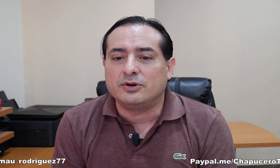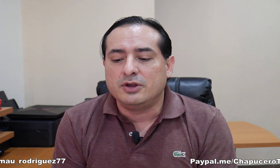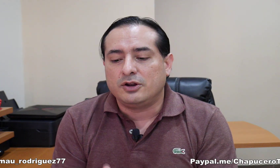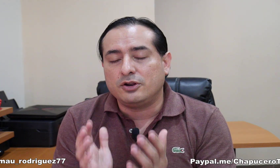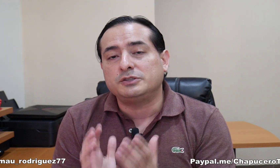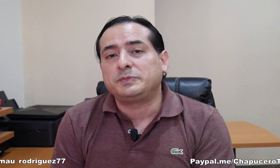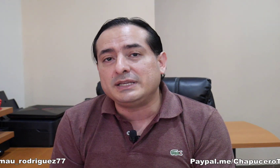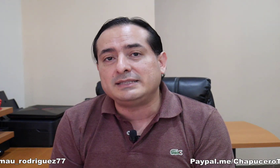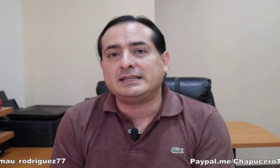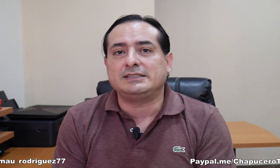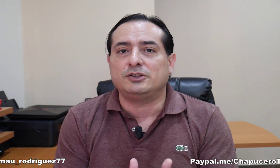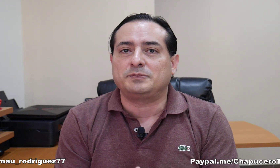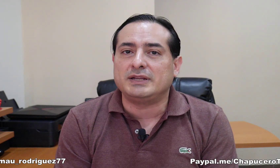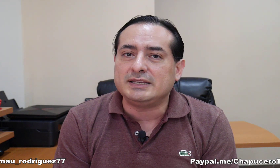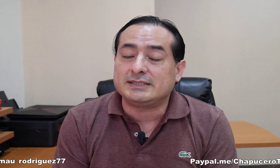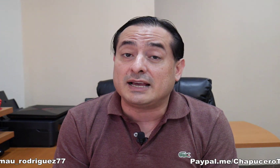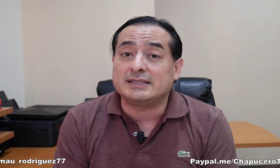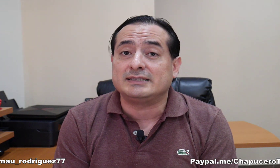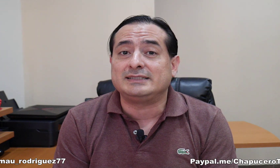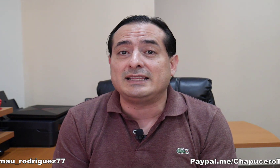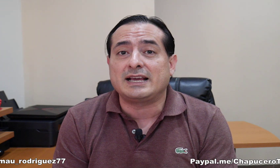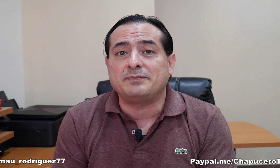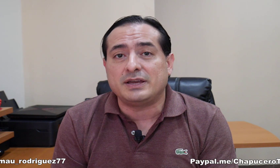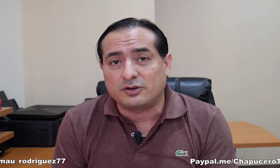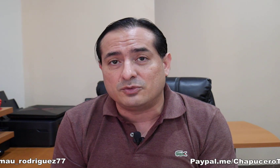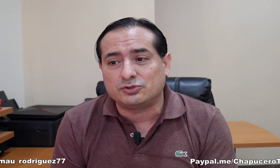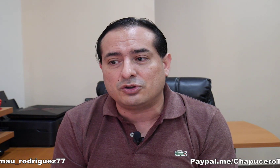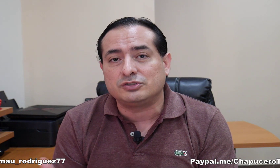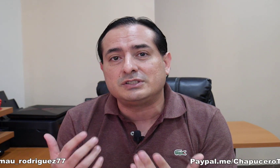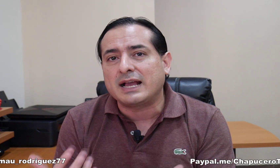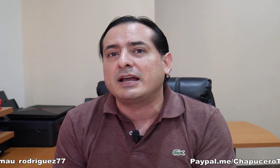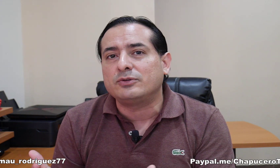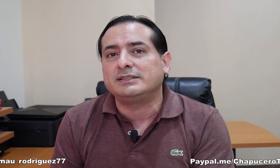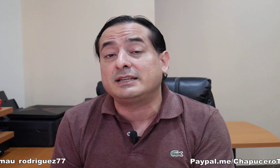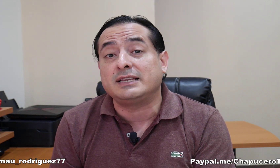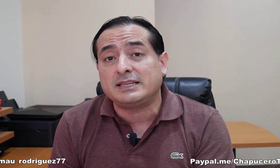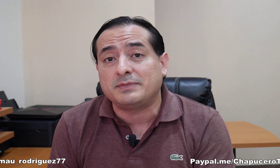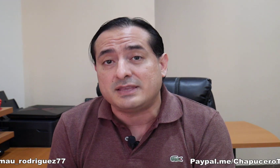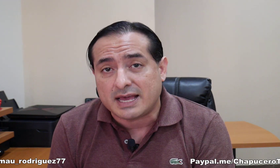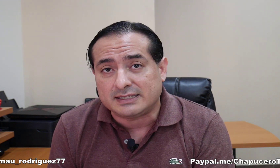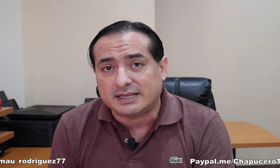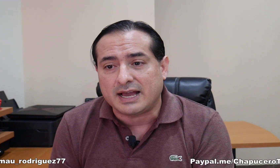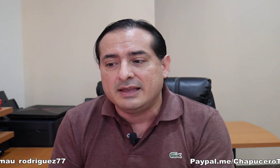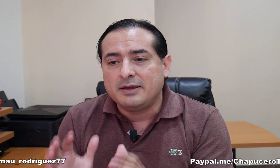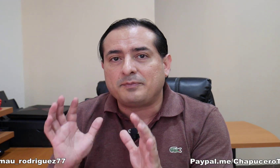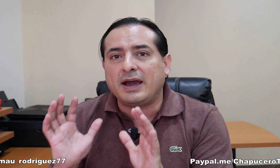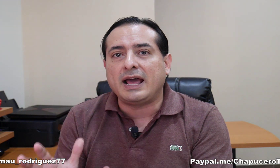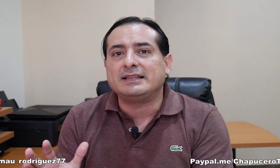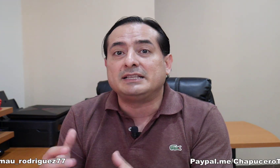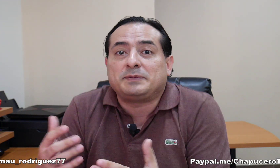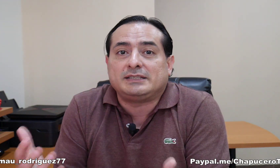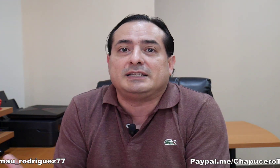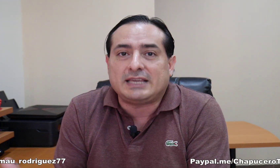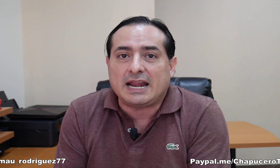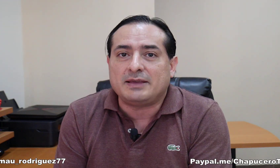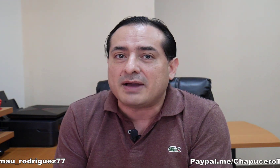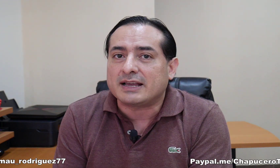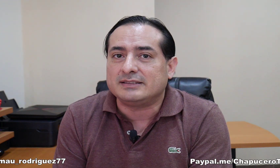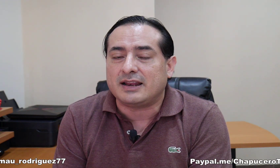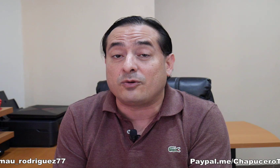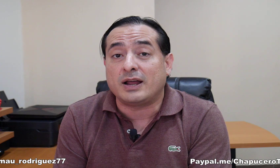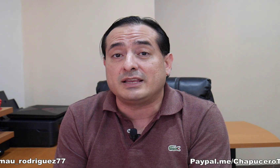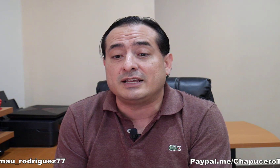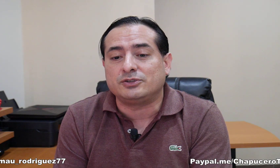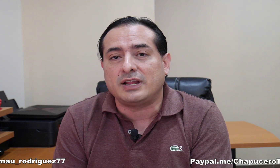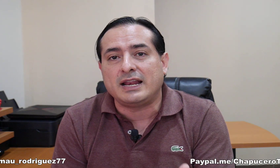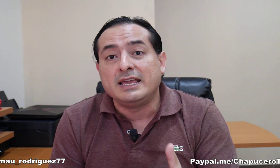embargo, los priistas y los panistas se dejan ver como son. Sacan una estrategia mediática para desprestigiar la imagen